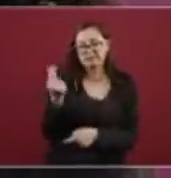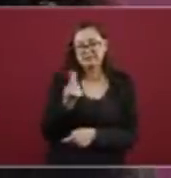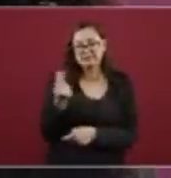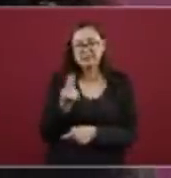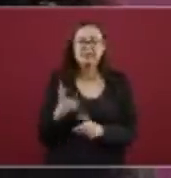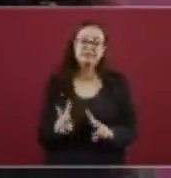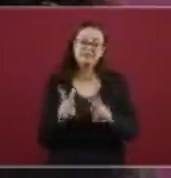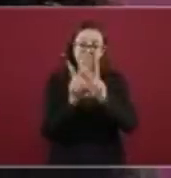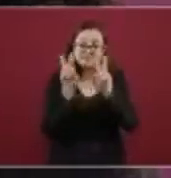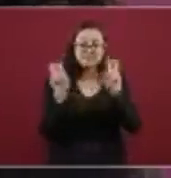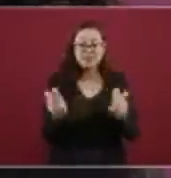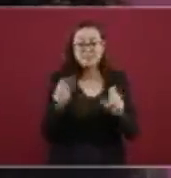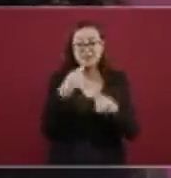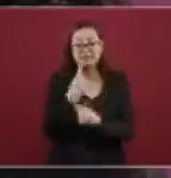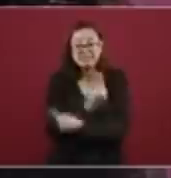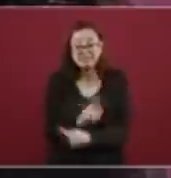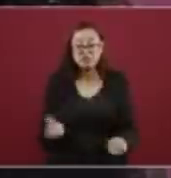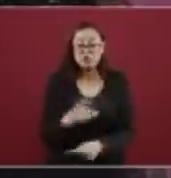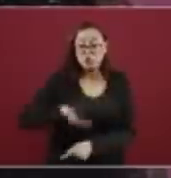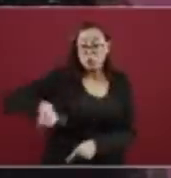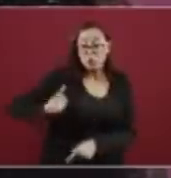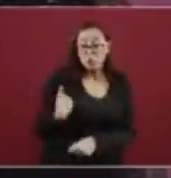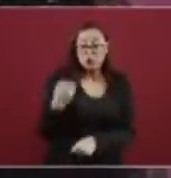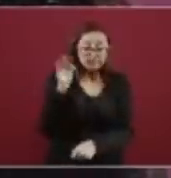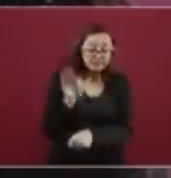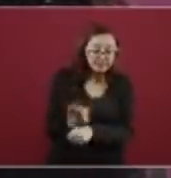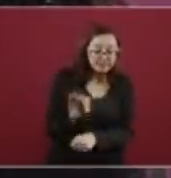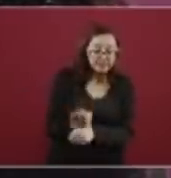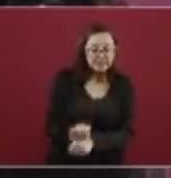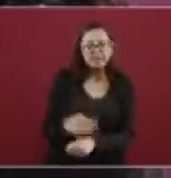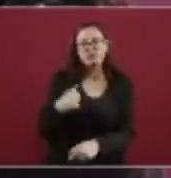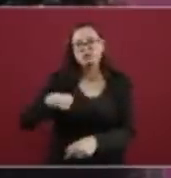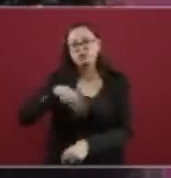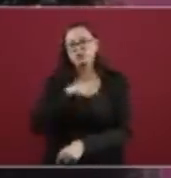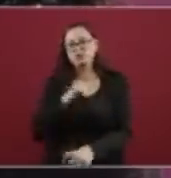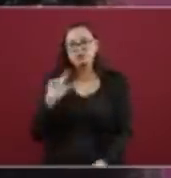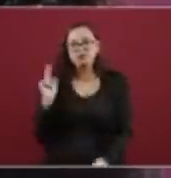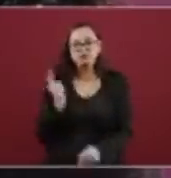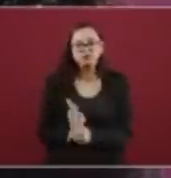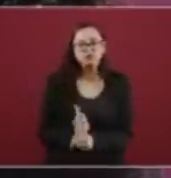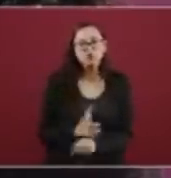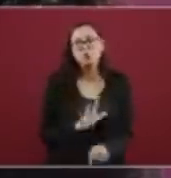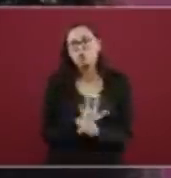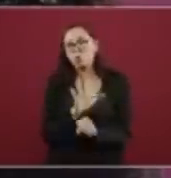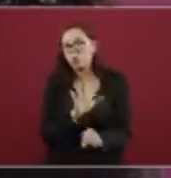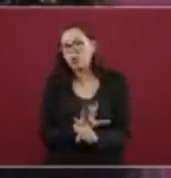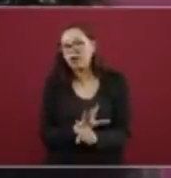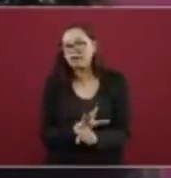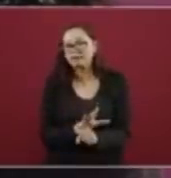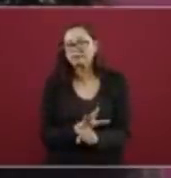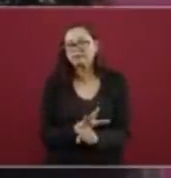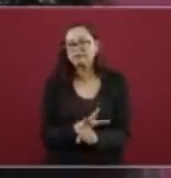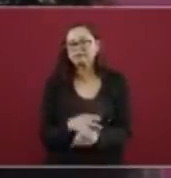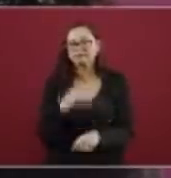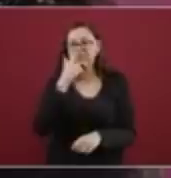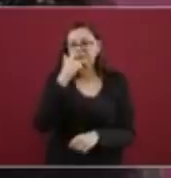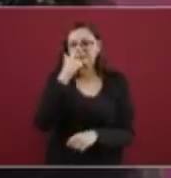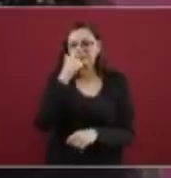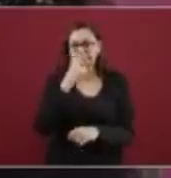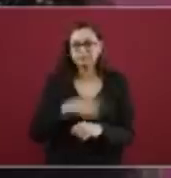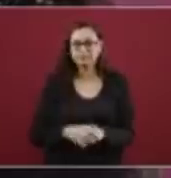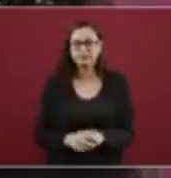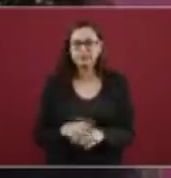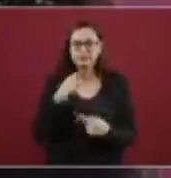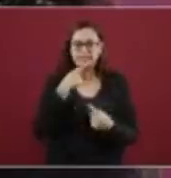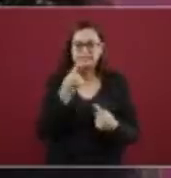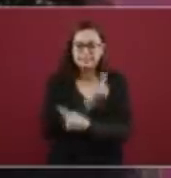estancias infantiles, lo que nos encontramos fue que el mecanismo para la supervisión del cuidado